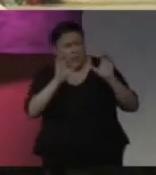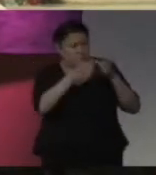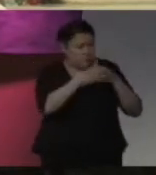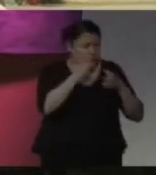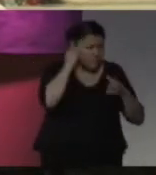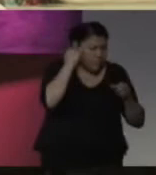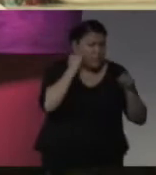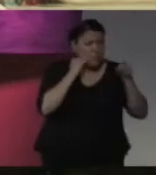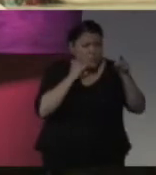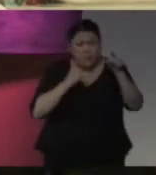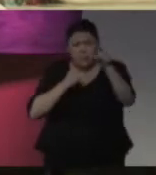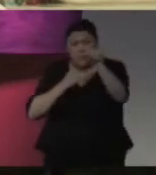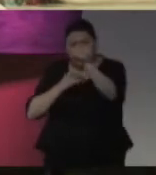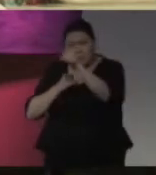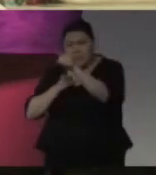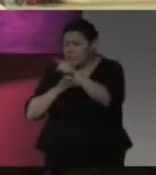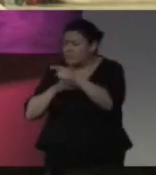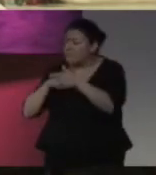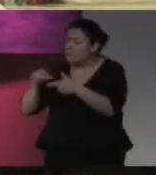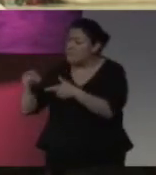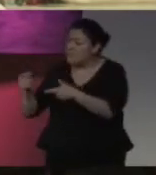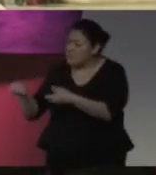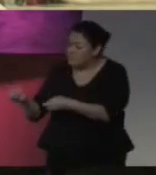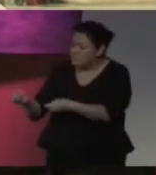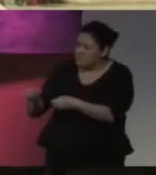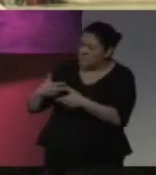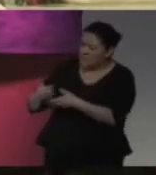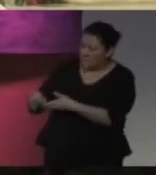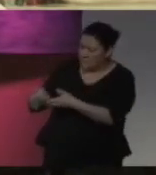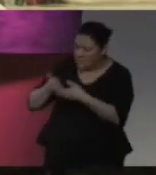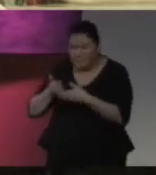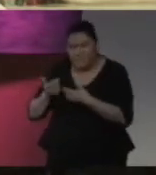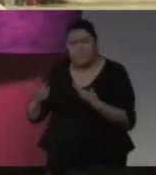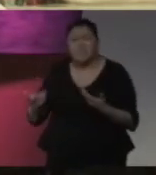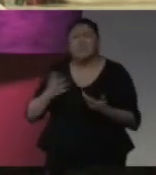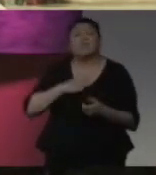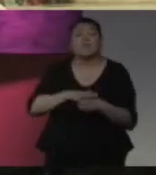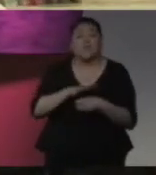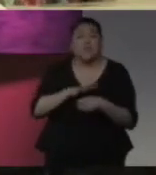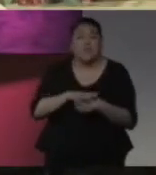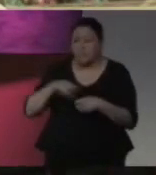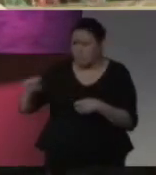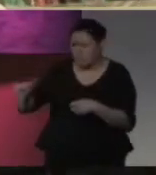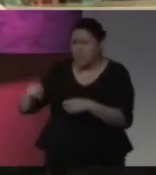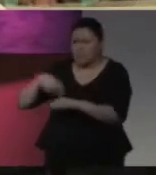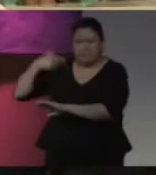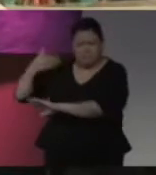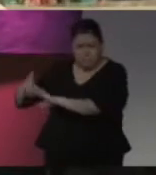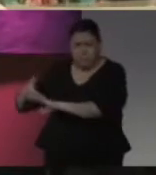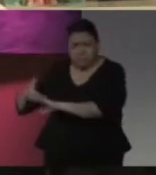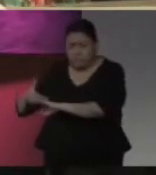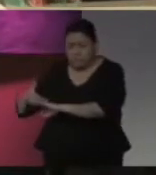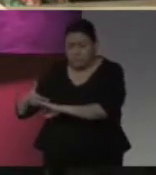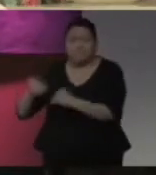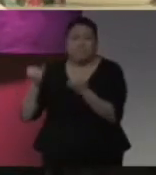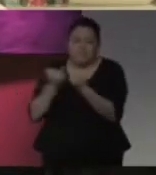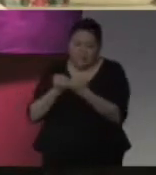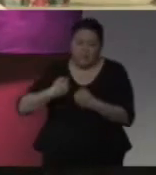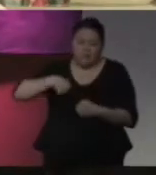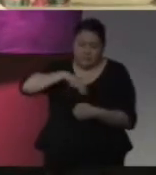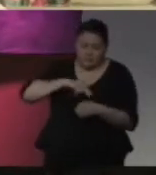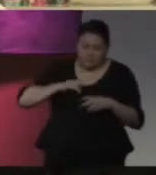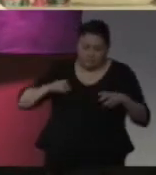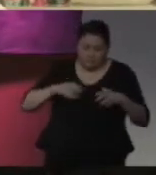¿Qué nos llega de ellas? Porque también nos afecta a nosotras. Entonces, también nos abre